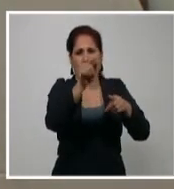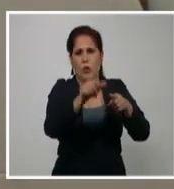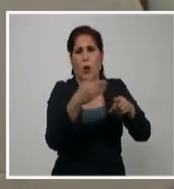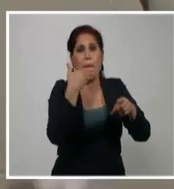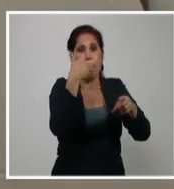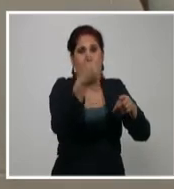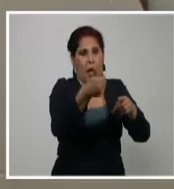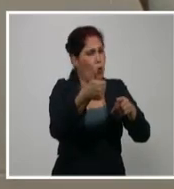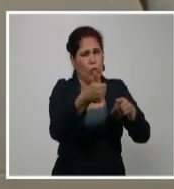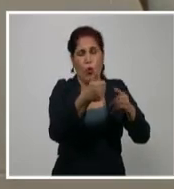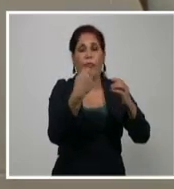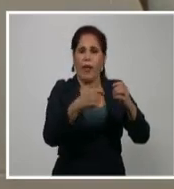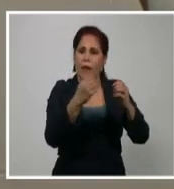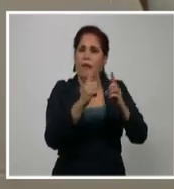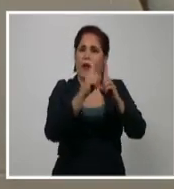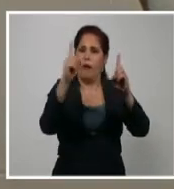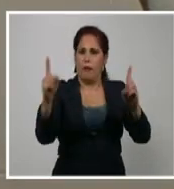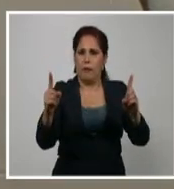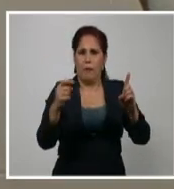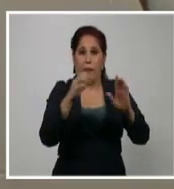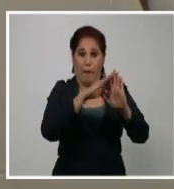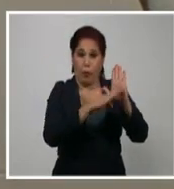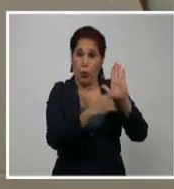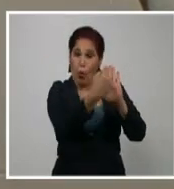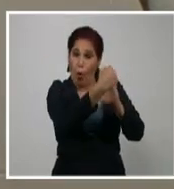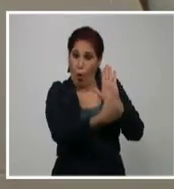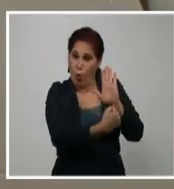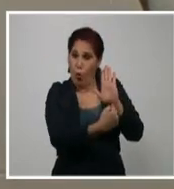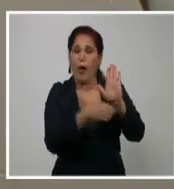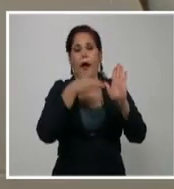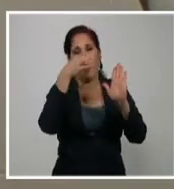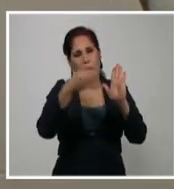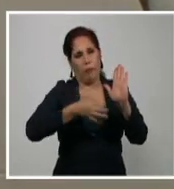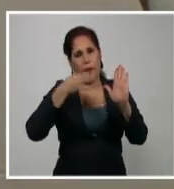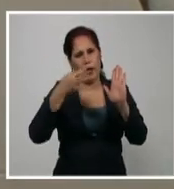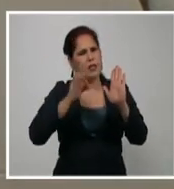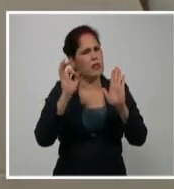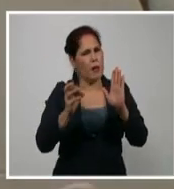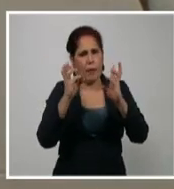hacer todo lo que está establecido en los protocolos, que es en definitiva una estrategia que siempre ha